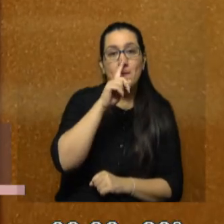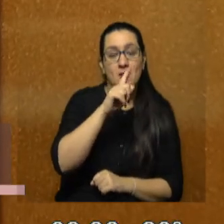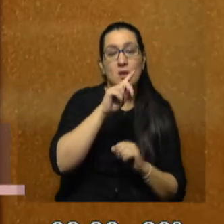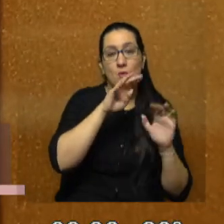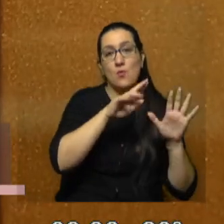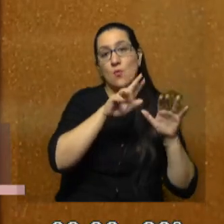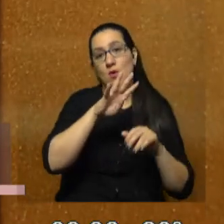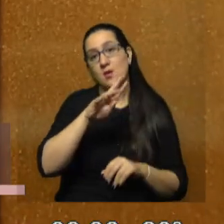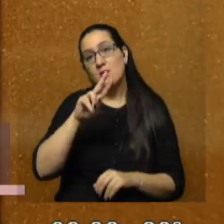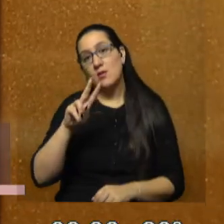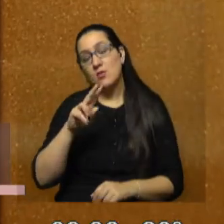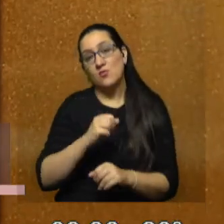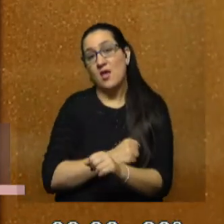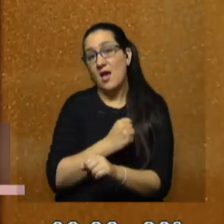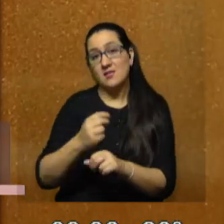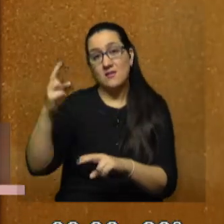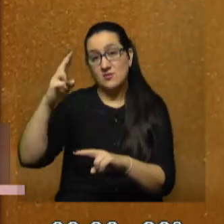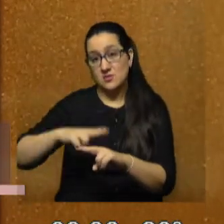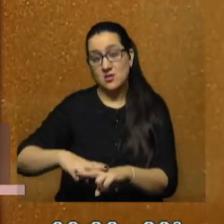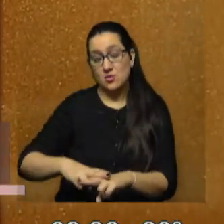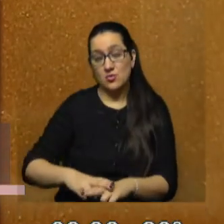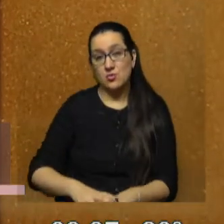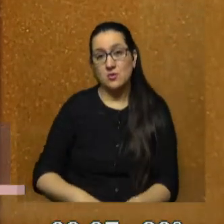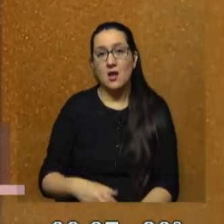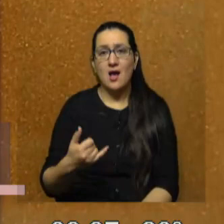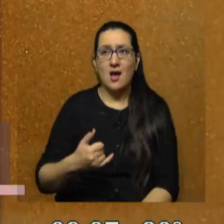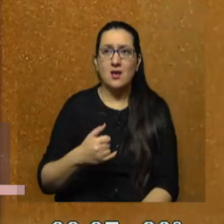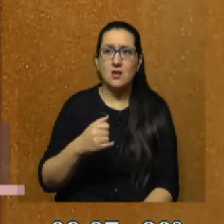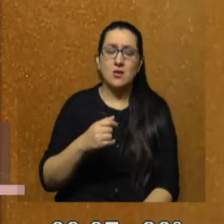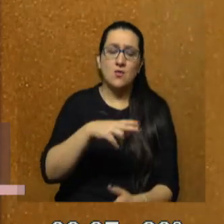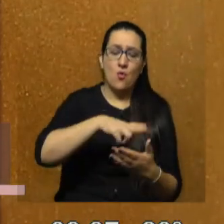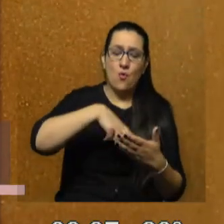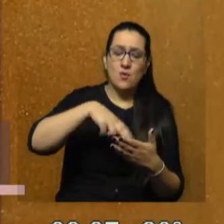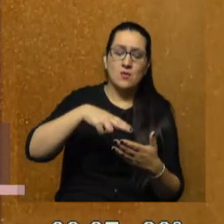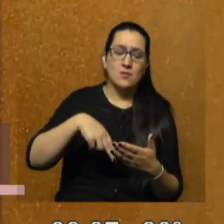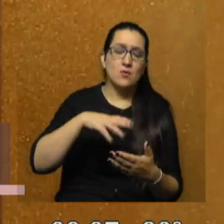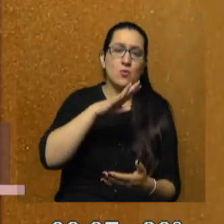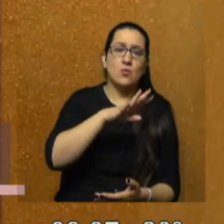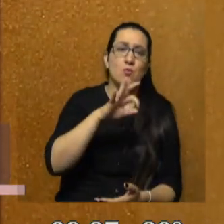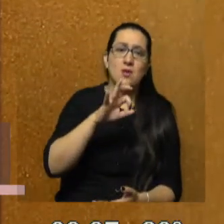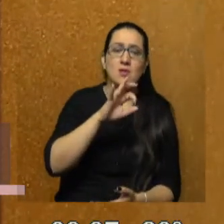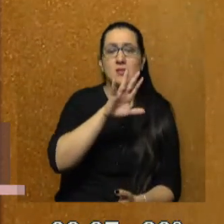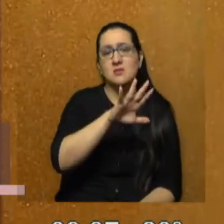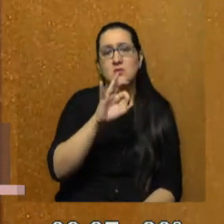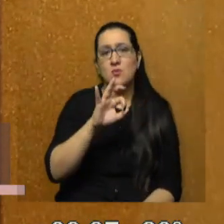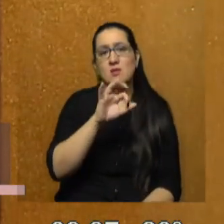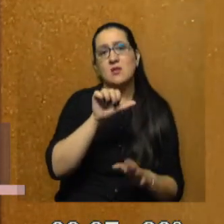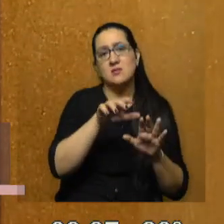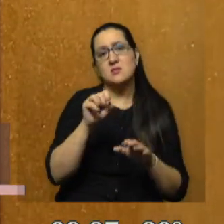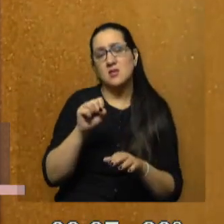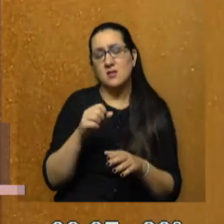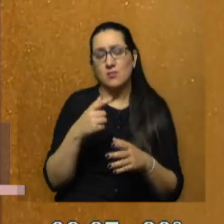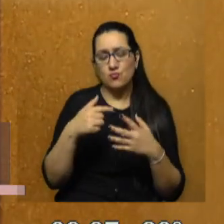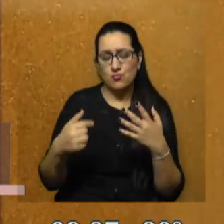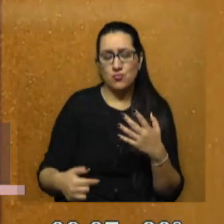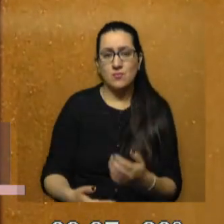Algunos fallecieron hace pocos años, o sea que hay obras de los 40, 50, 60, 70, 80, etcétera. Y un poco la división que hicimos para